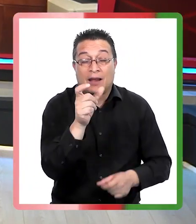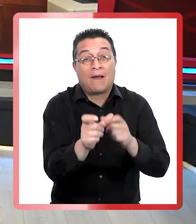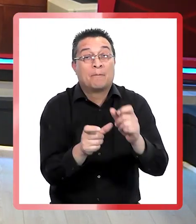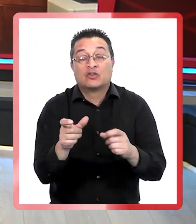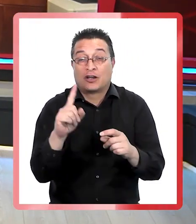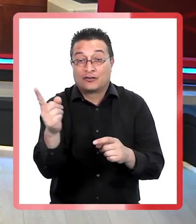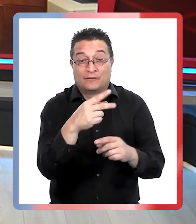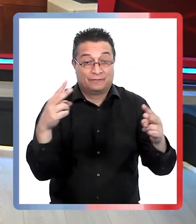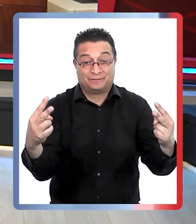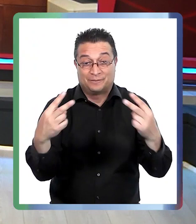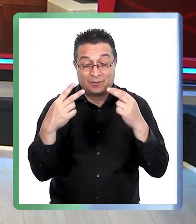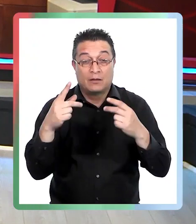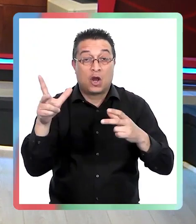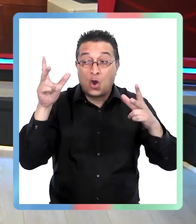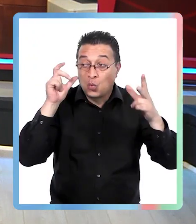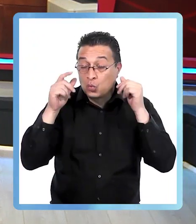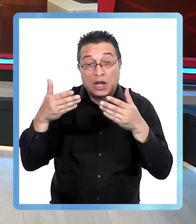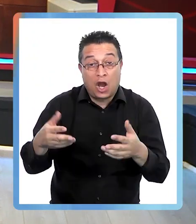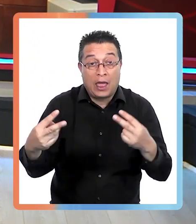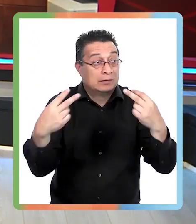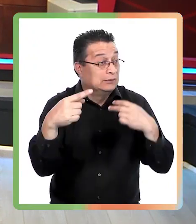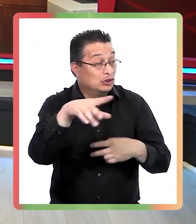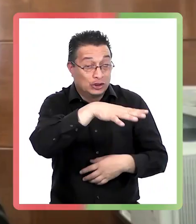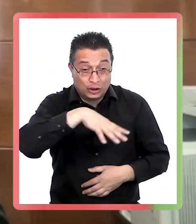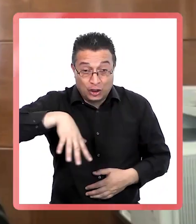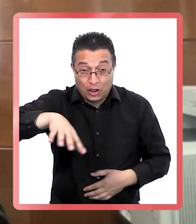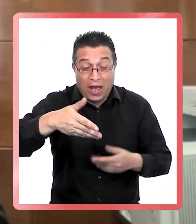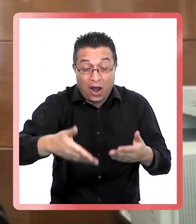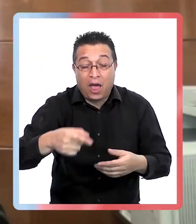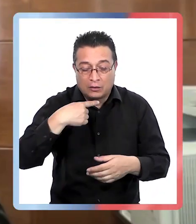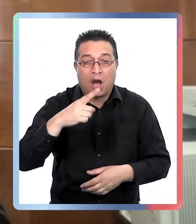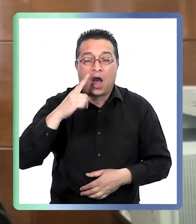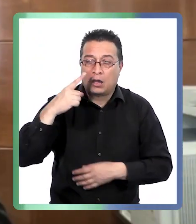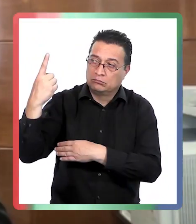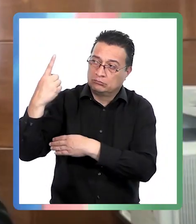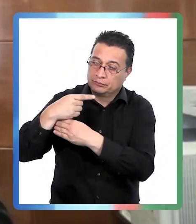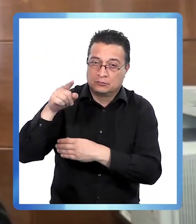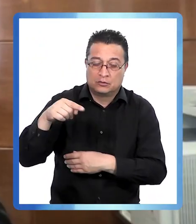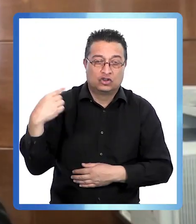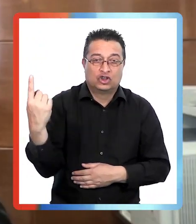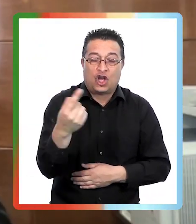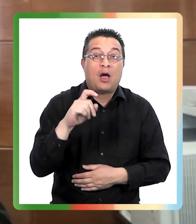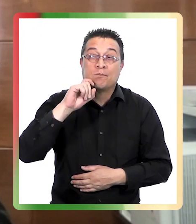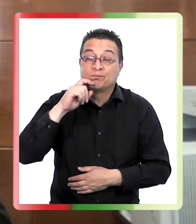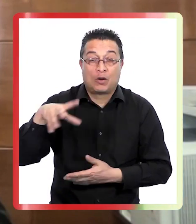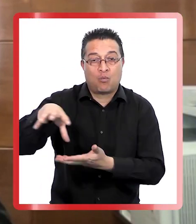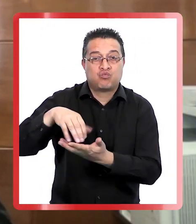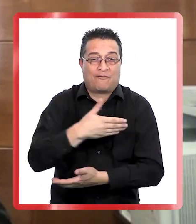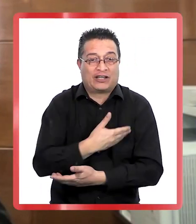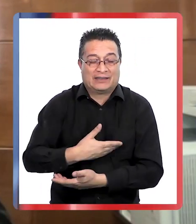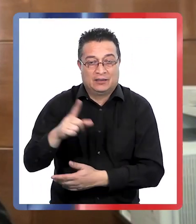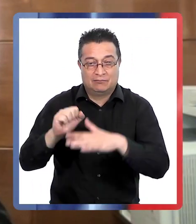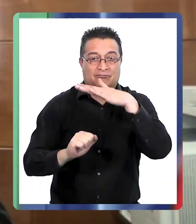las personas que nos están viendo, que nos están escuchando, ¿cierto? Que tenemos un mandato que nos ha dado el pueblo de Chile a través del